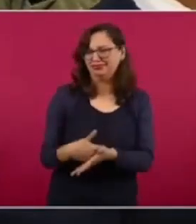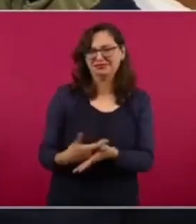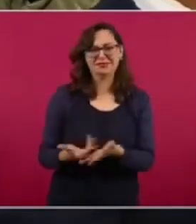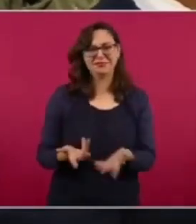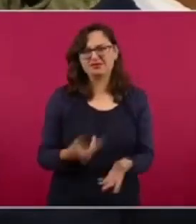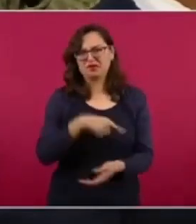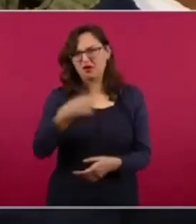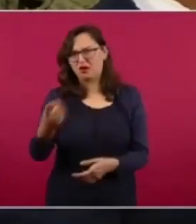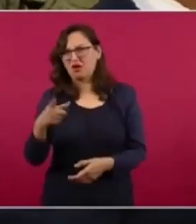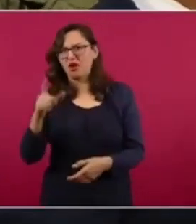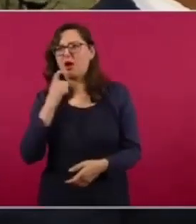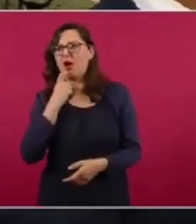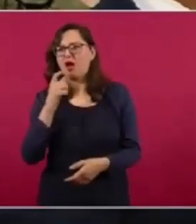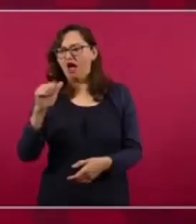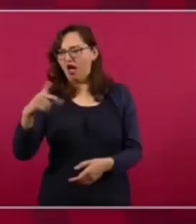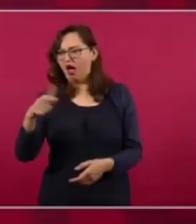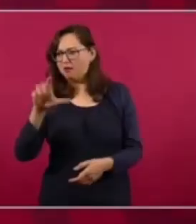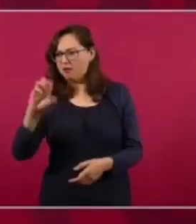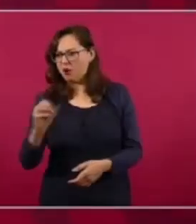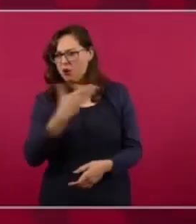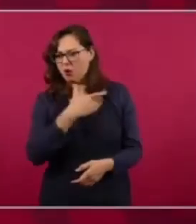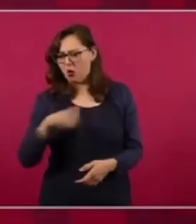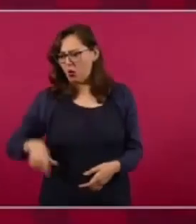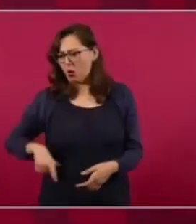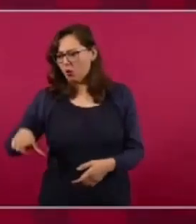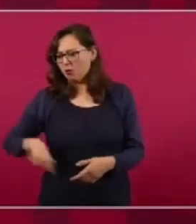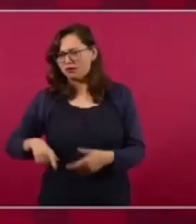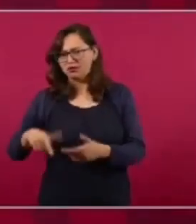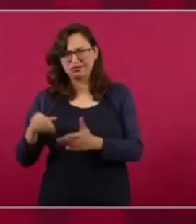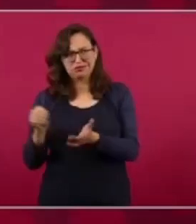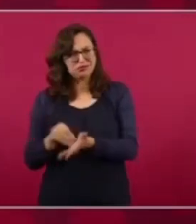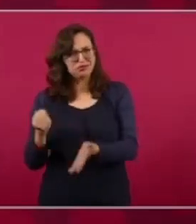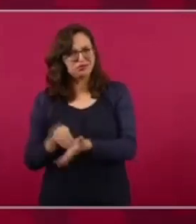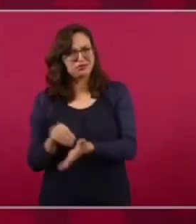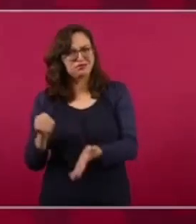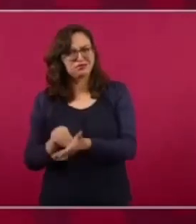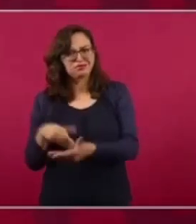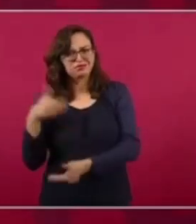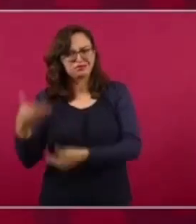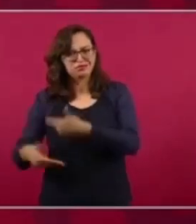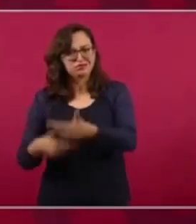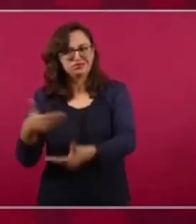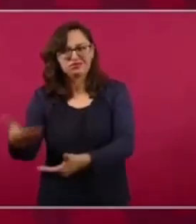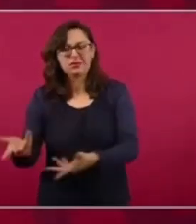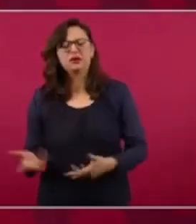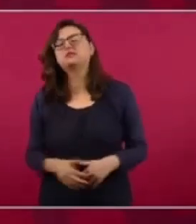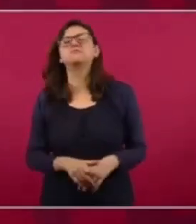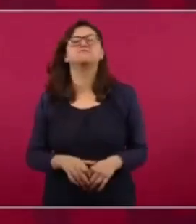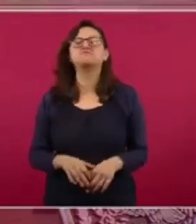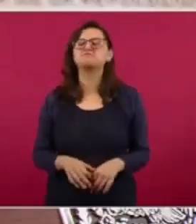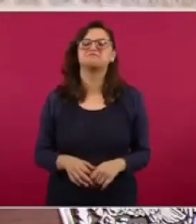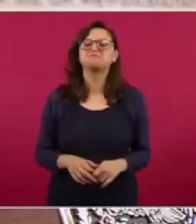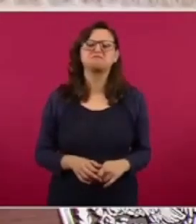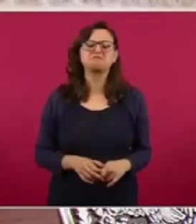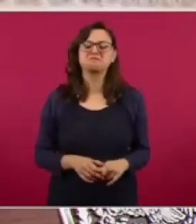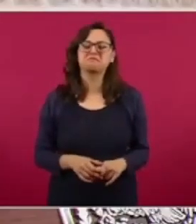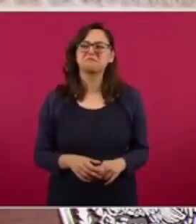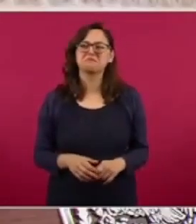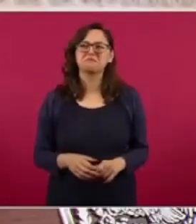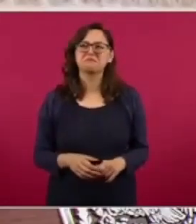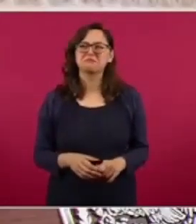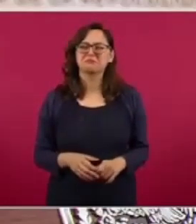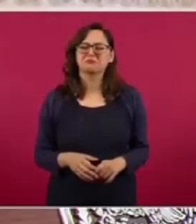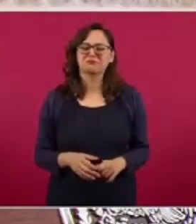de hacer su gobierno? No, yo creo que es parte del cambio, que no